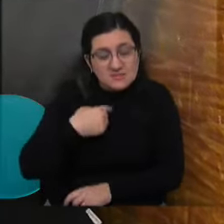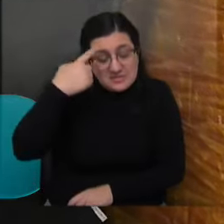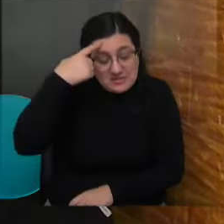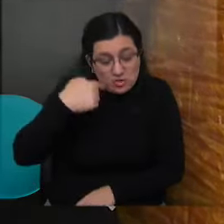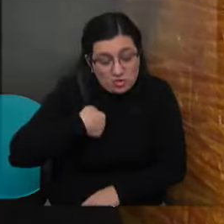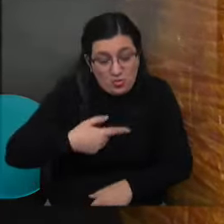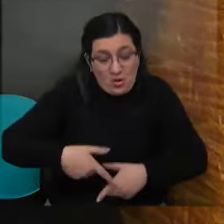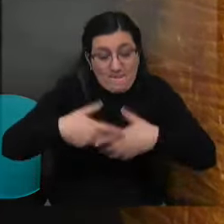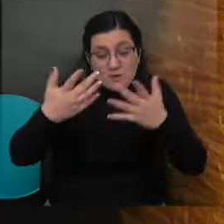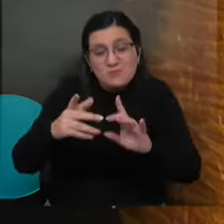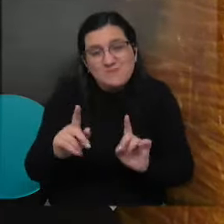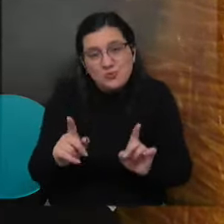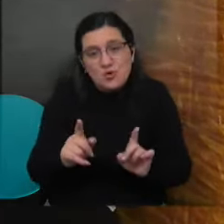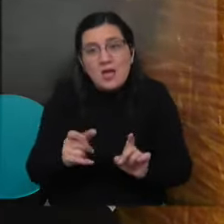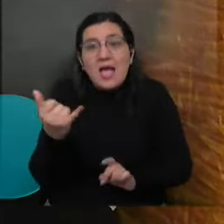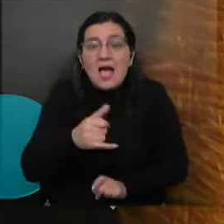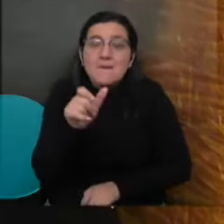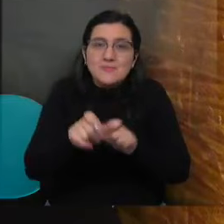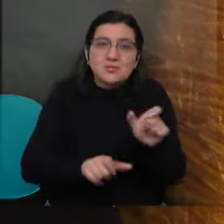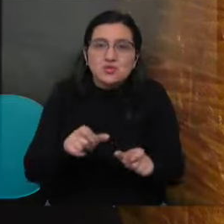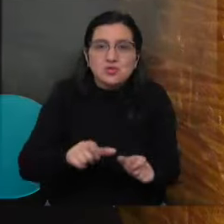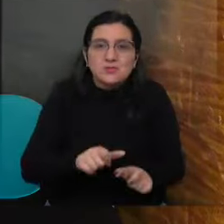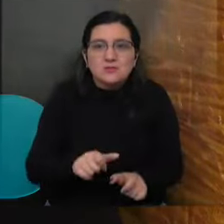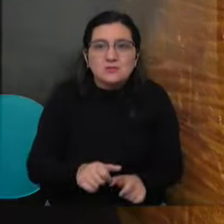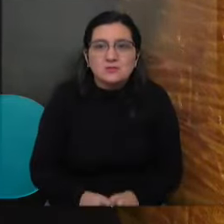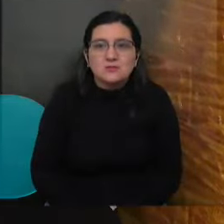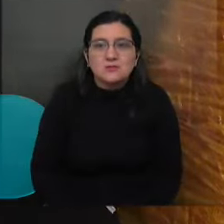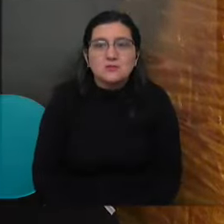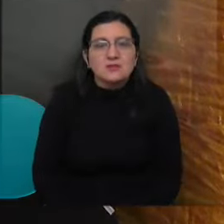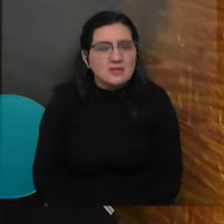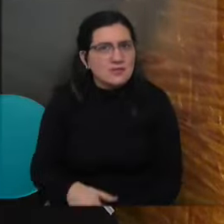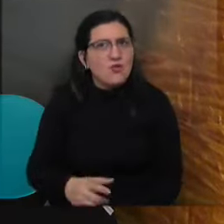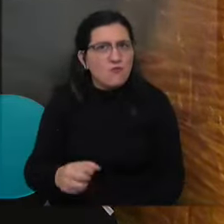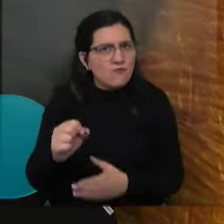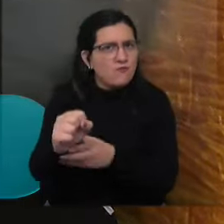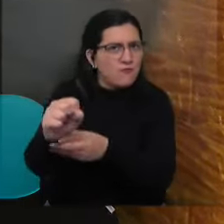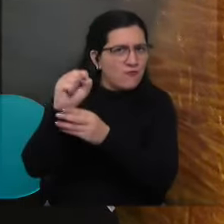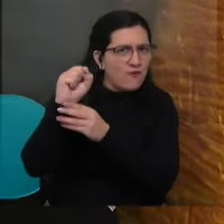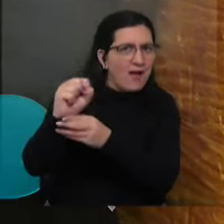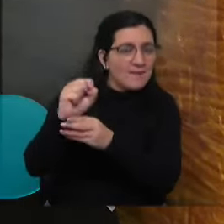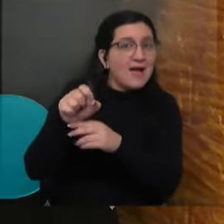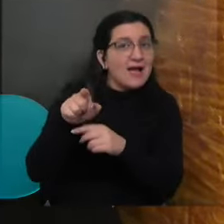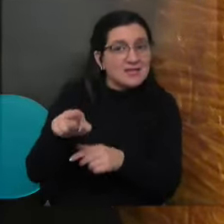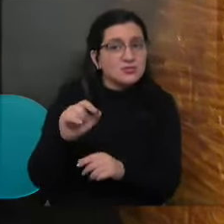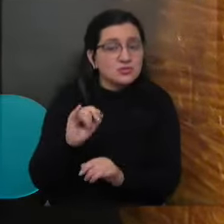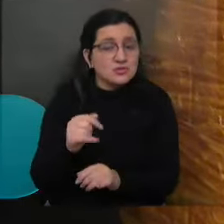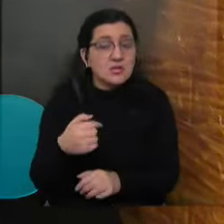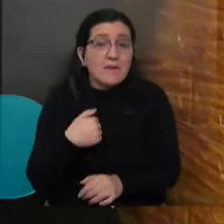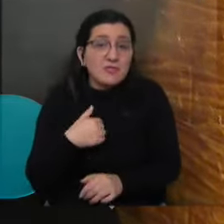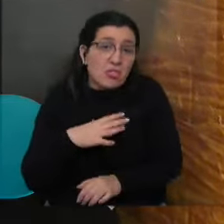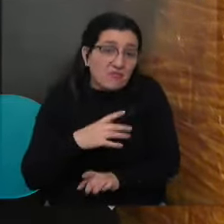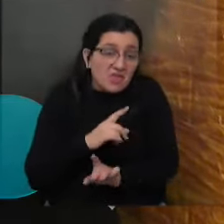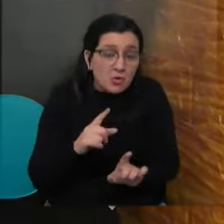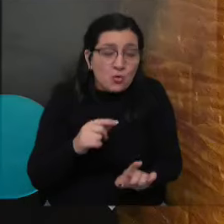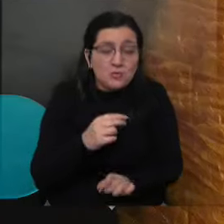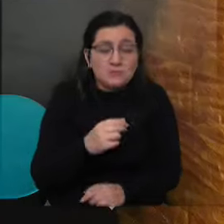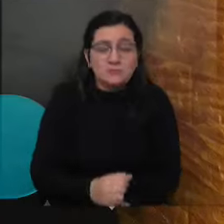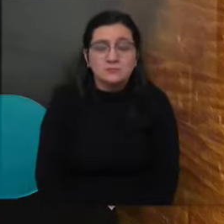de de gente que realmente ha ha tenido picos de Gloria muy grande y eso debe ser algo que a mí no me ha ocurrido